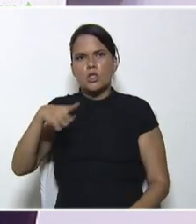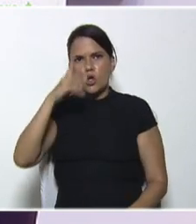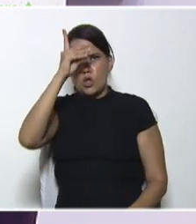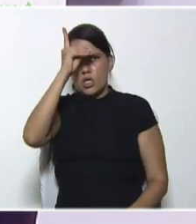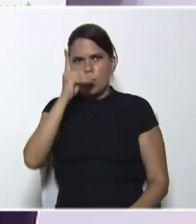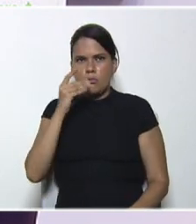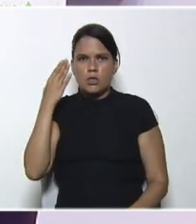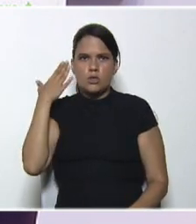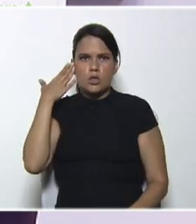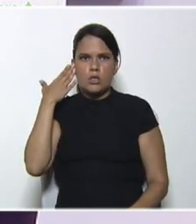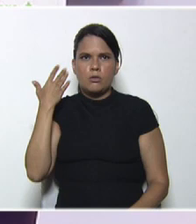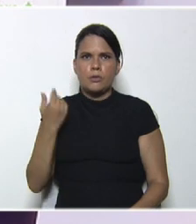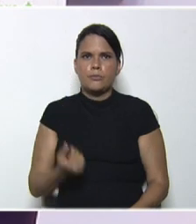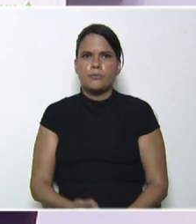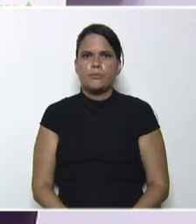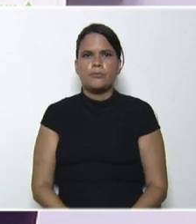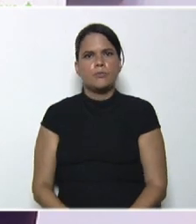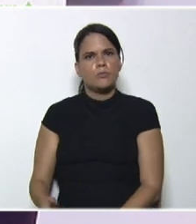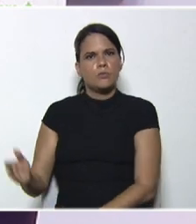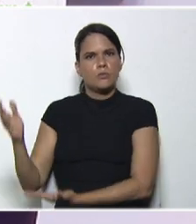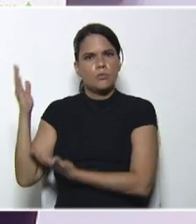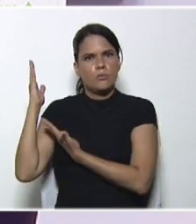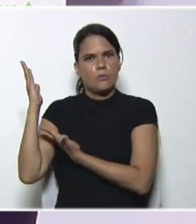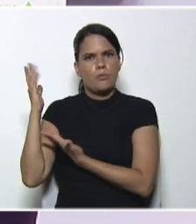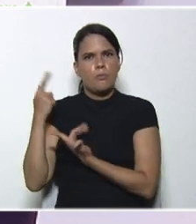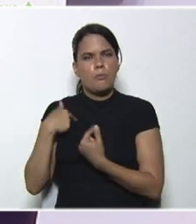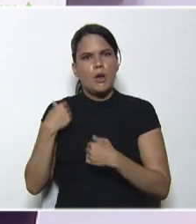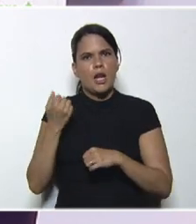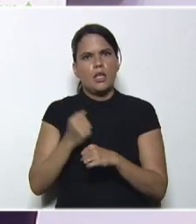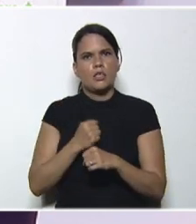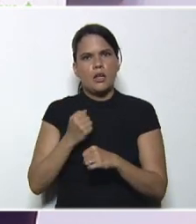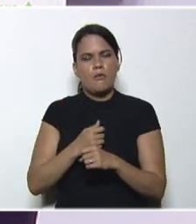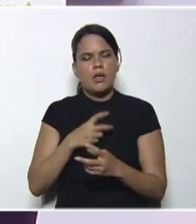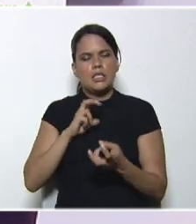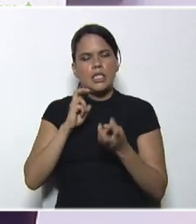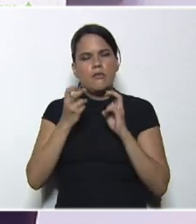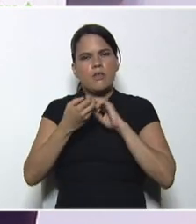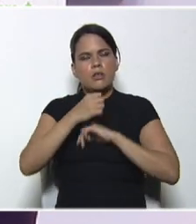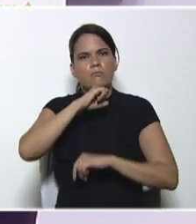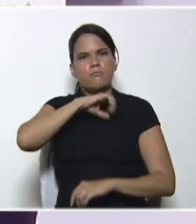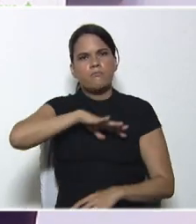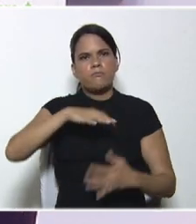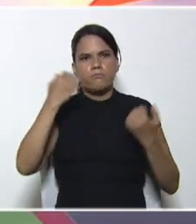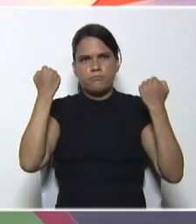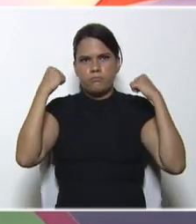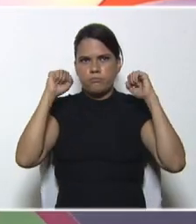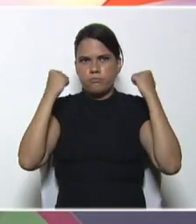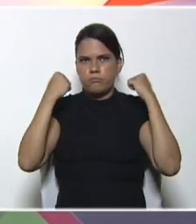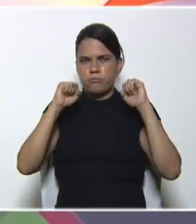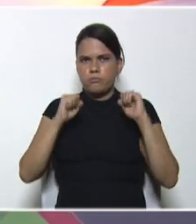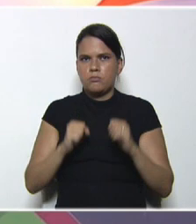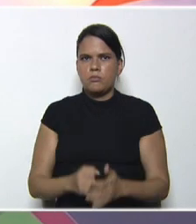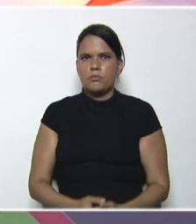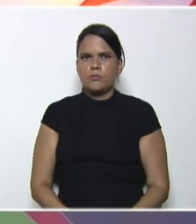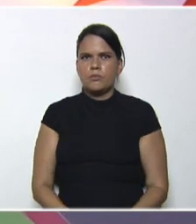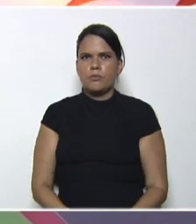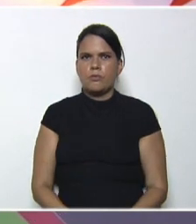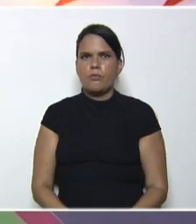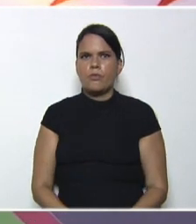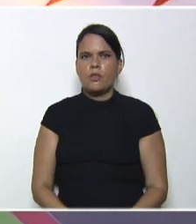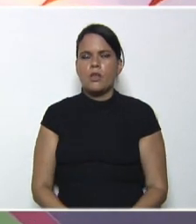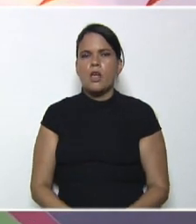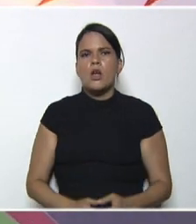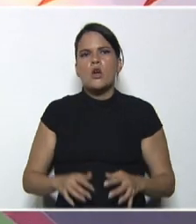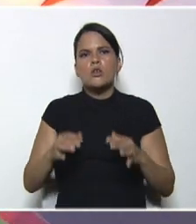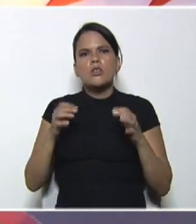auditivas. Acompáñenme a la pantalla para trabajar entonces ese referente teórico práctico relacionado al área de formación